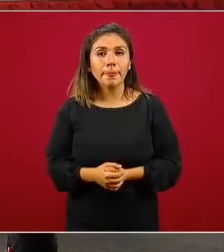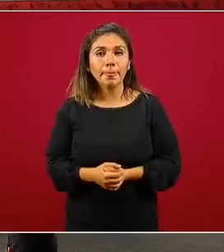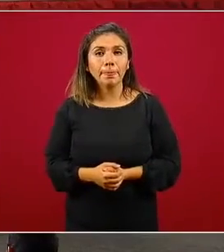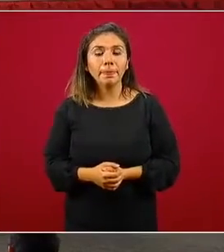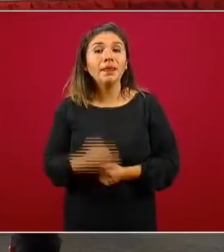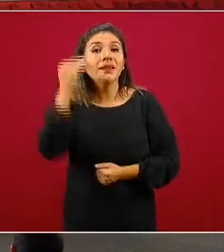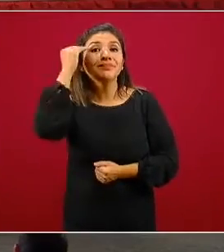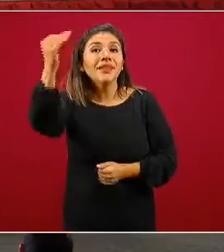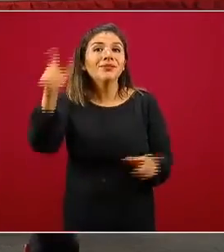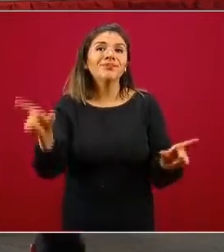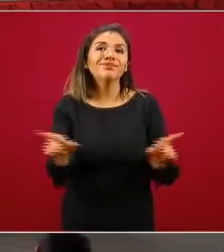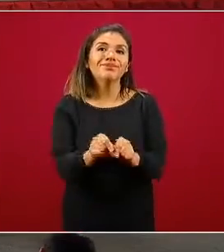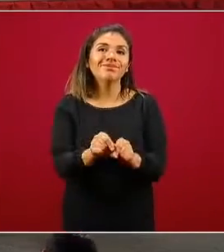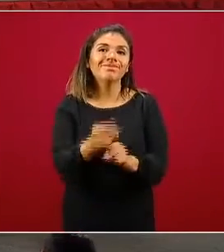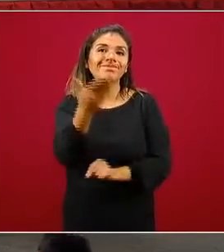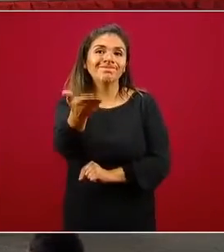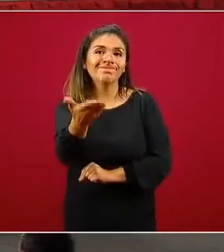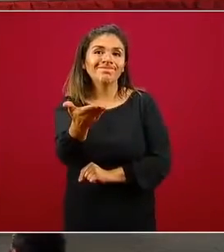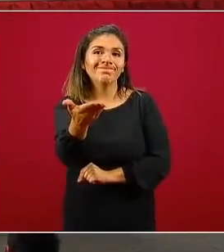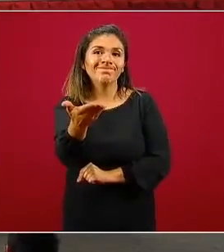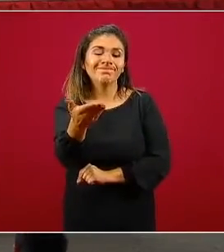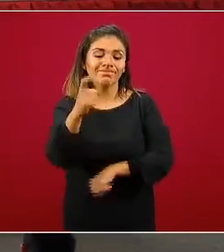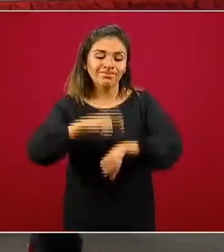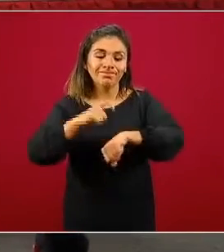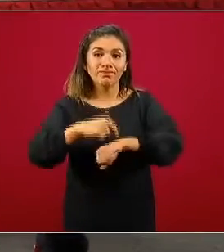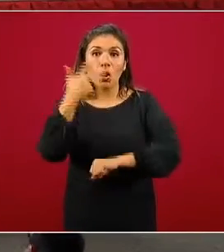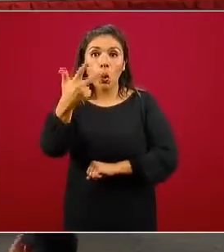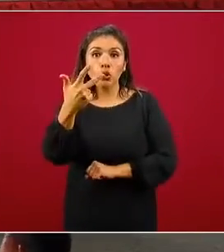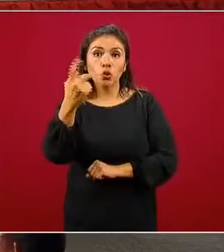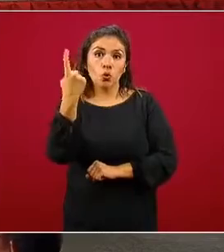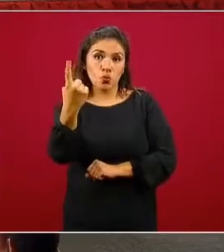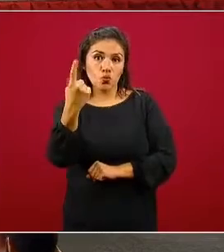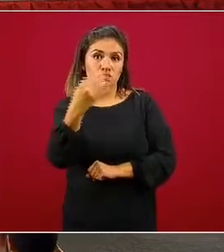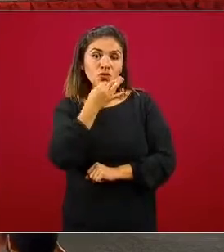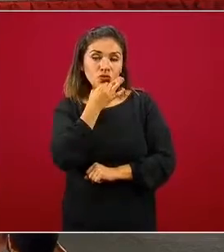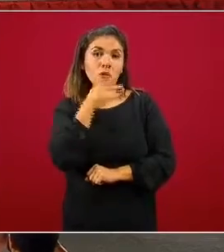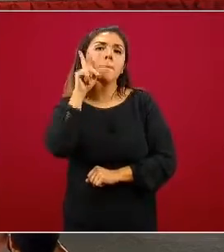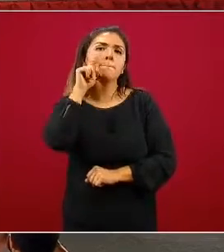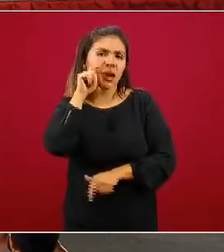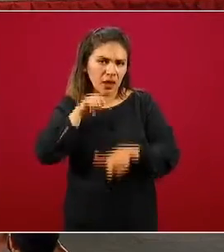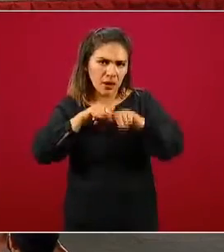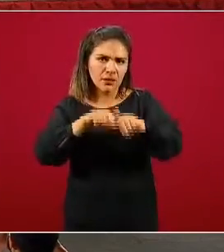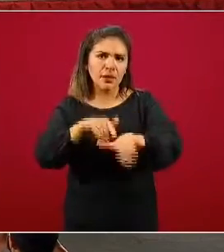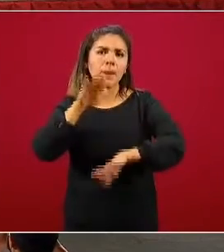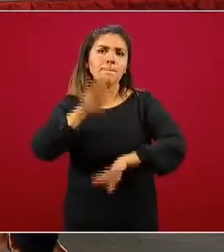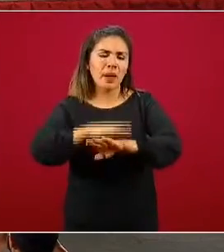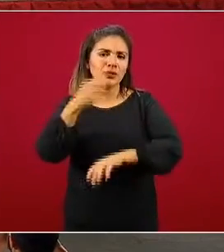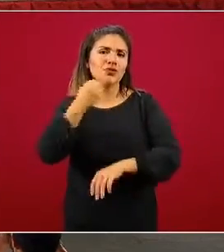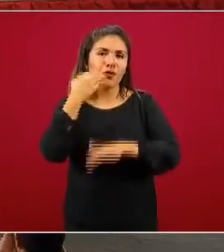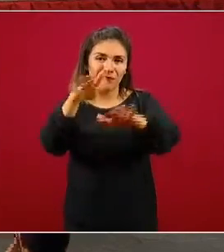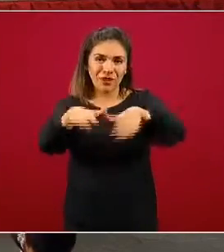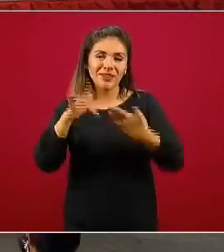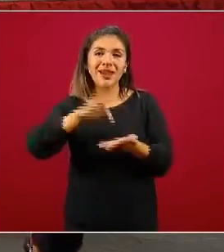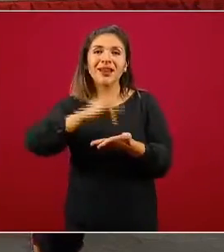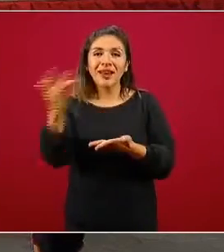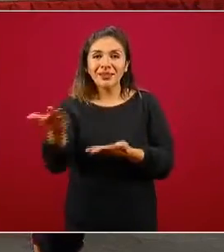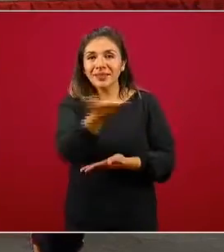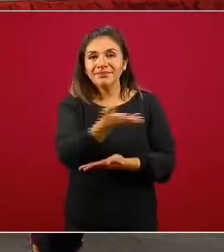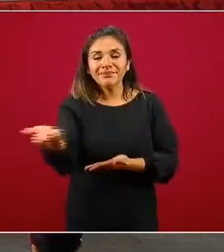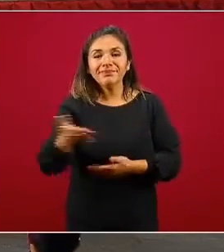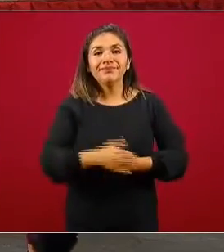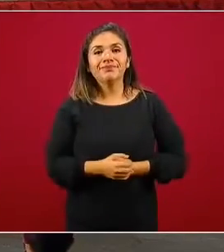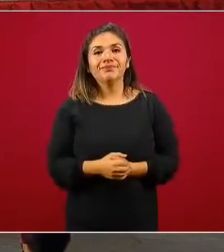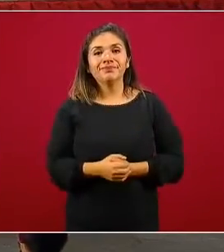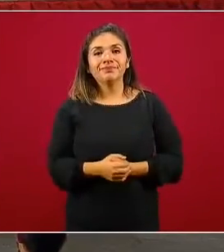nos acabó el tiempo, estimado Carlos, son las 20:01, pero mañana continuamos con las conferencias de prensa. Muchas gracias, maestro Zoe